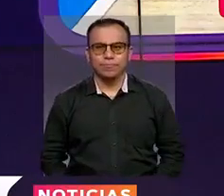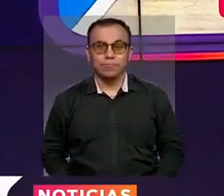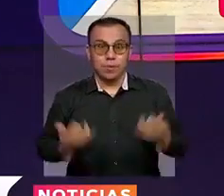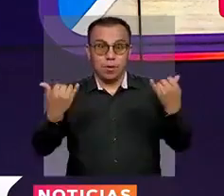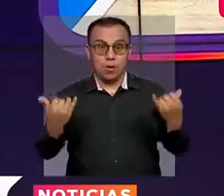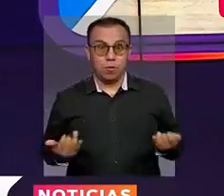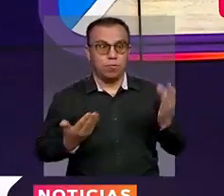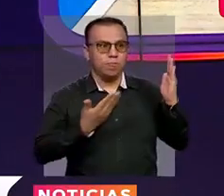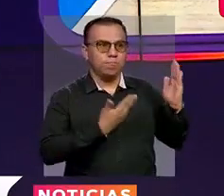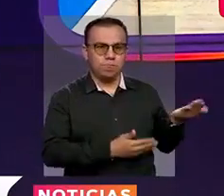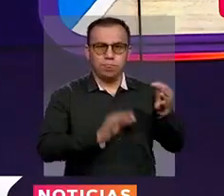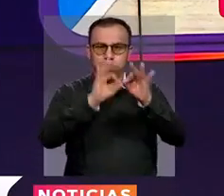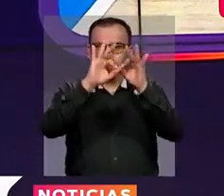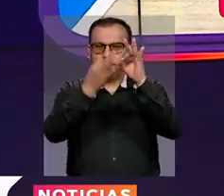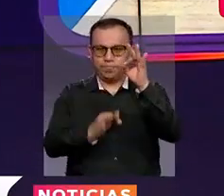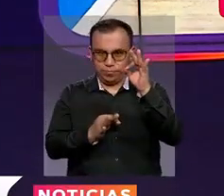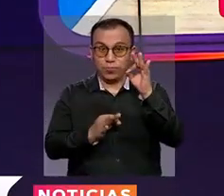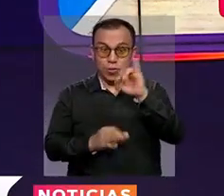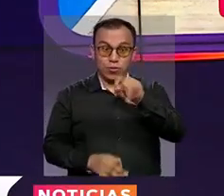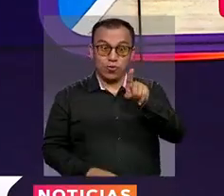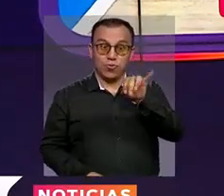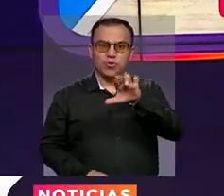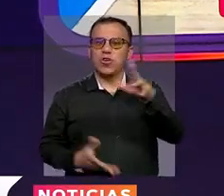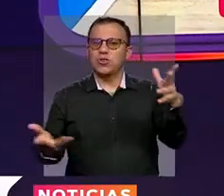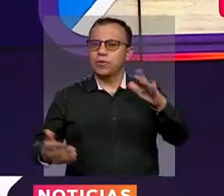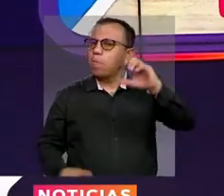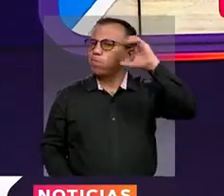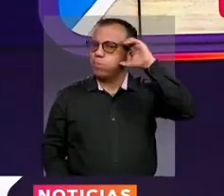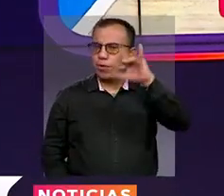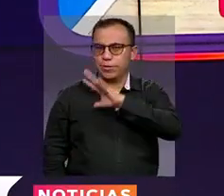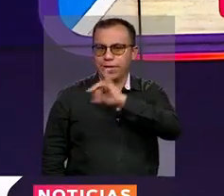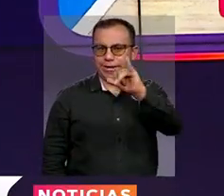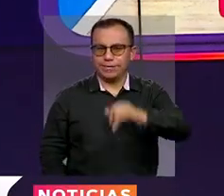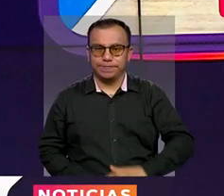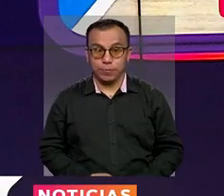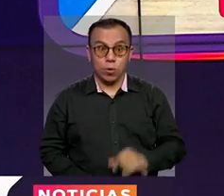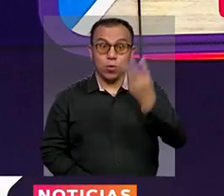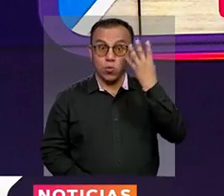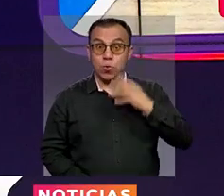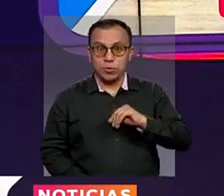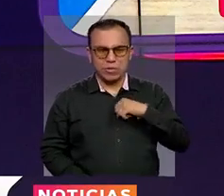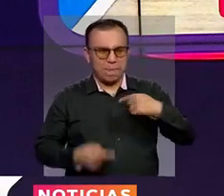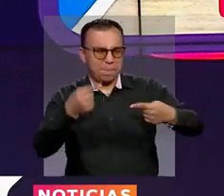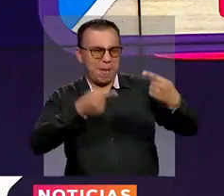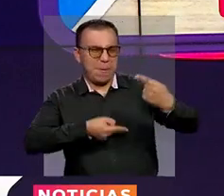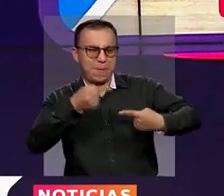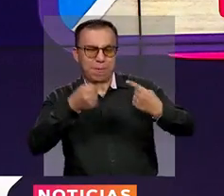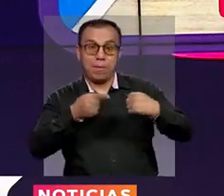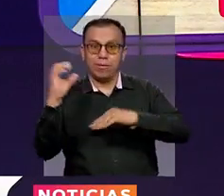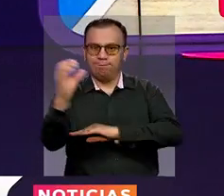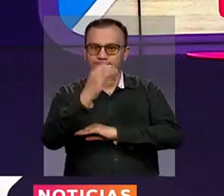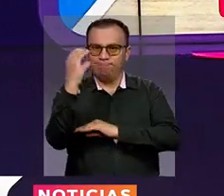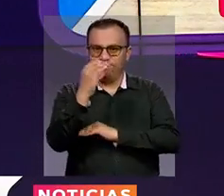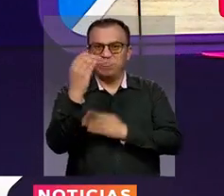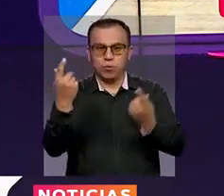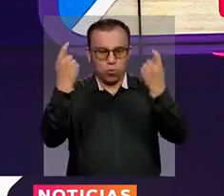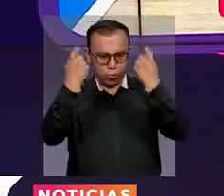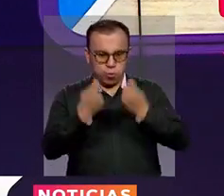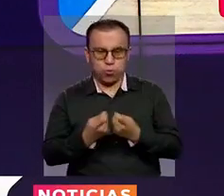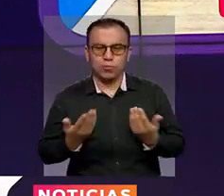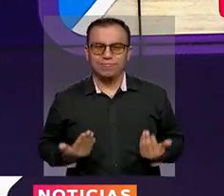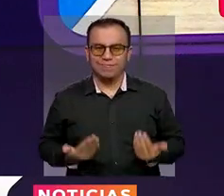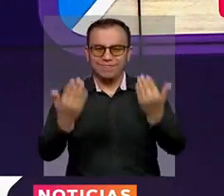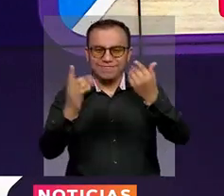Y ahora hablamos de los Juegos Panamericanos Junior que se desarrollan en Cali. Luego de 4 días de competencia, nuestro país ha logrado un balance